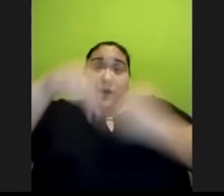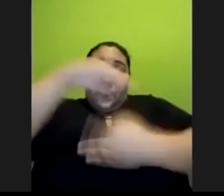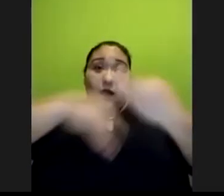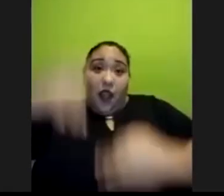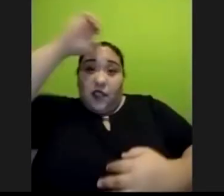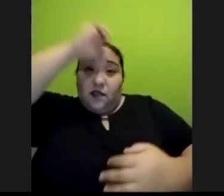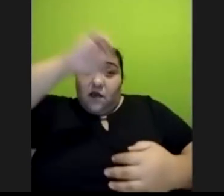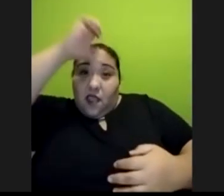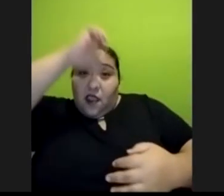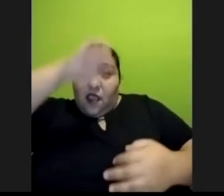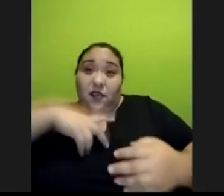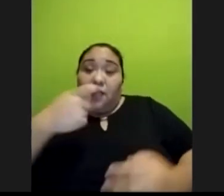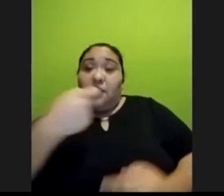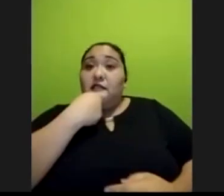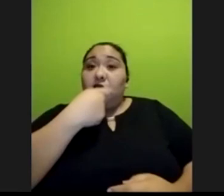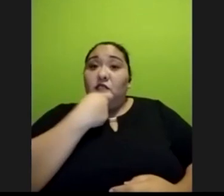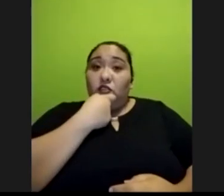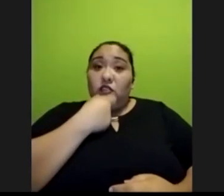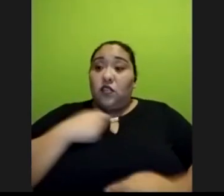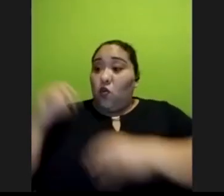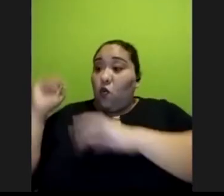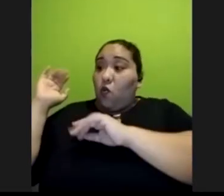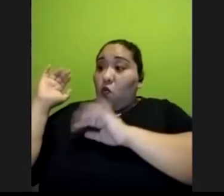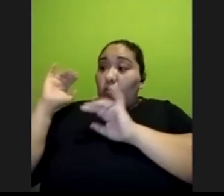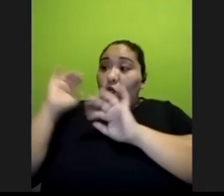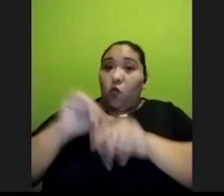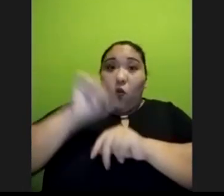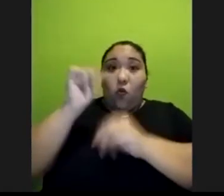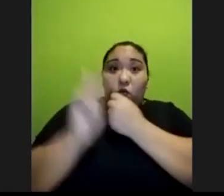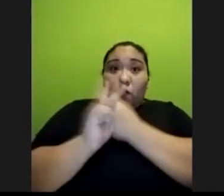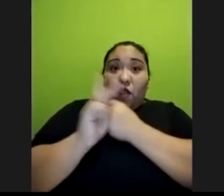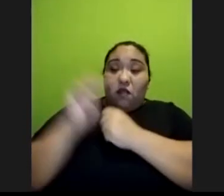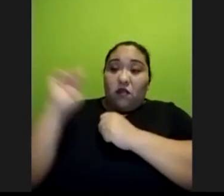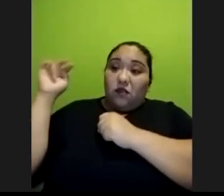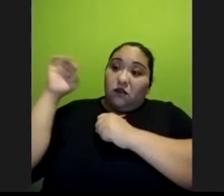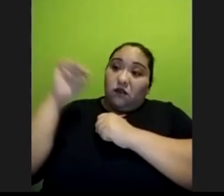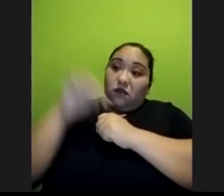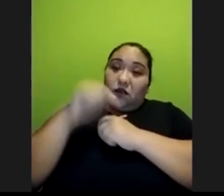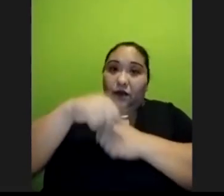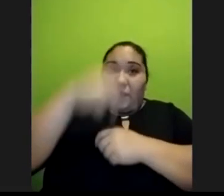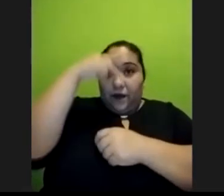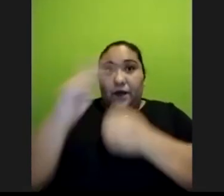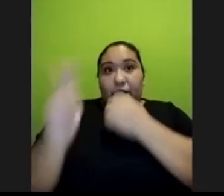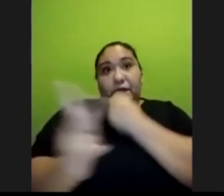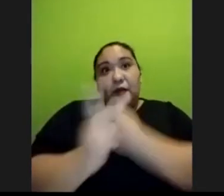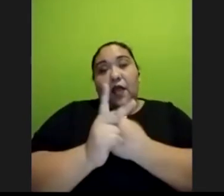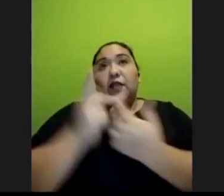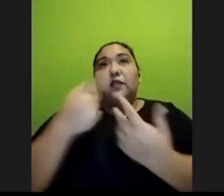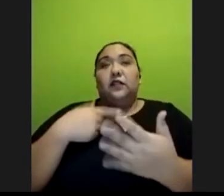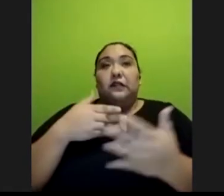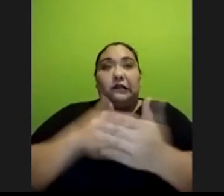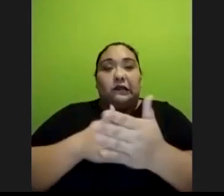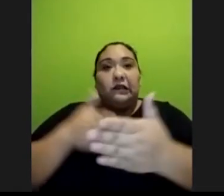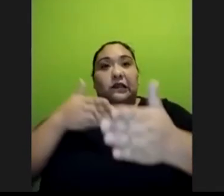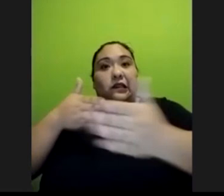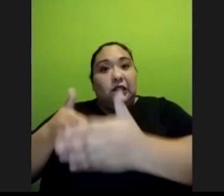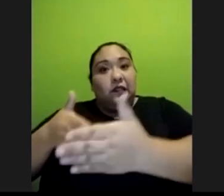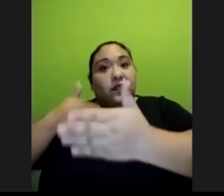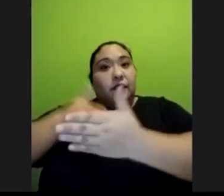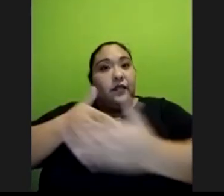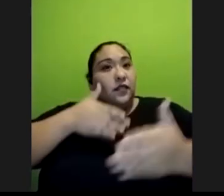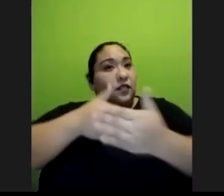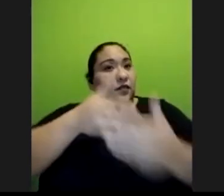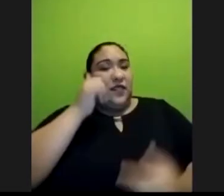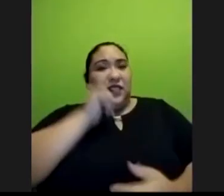un trayecto que puede ser complicado, lleno de obstáculos, después llegar a un nuevo país, encontrarse con una nueva realidad, adaptarse a esa